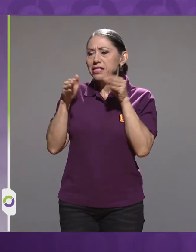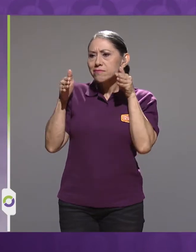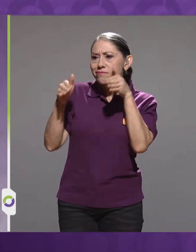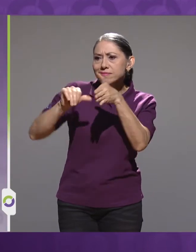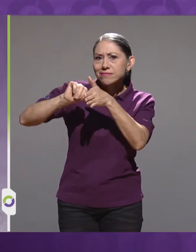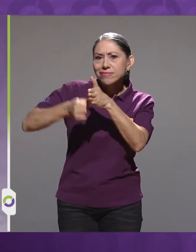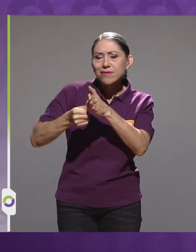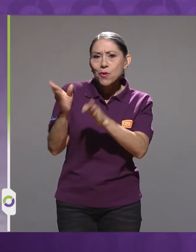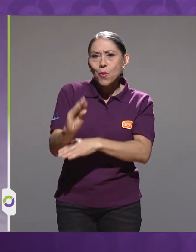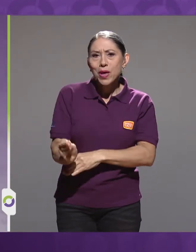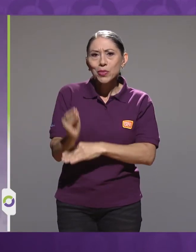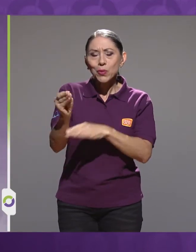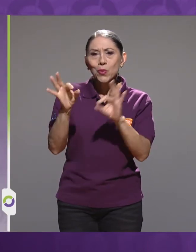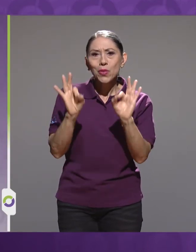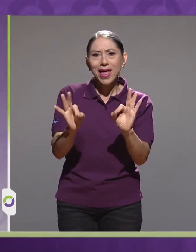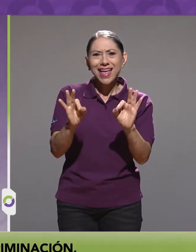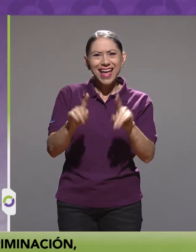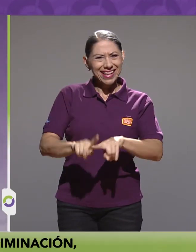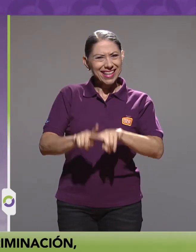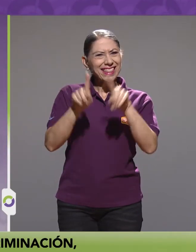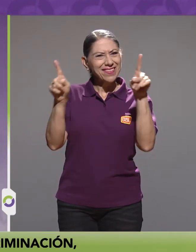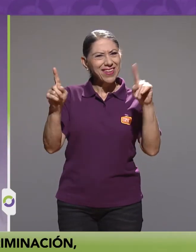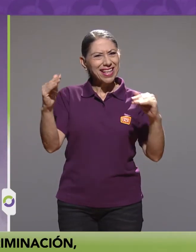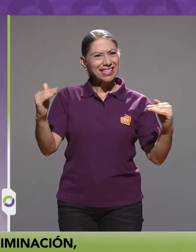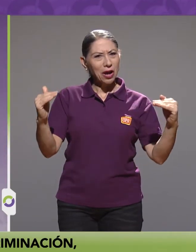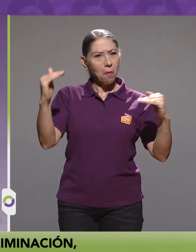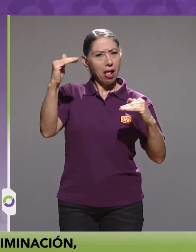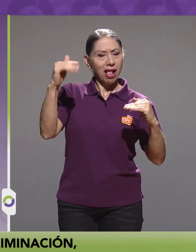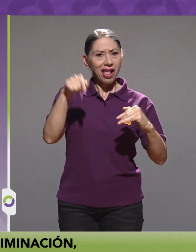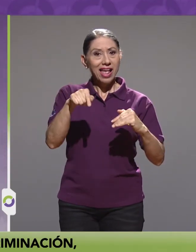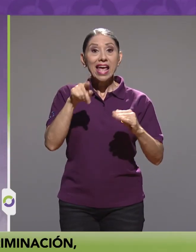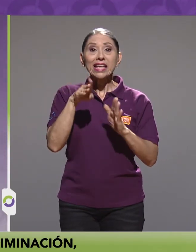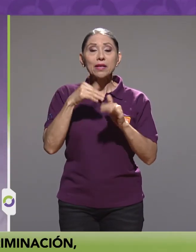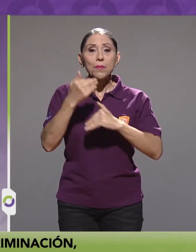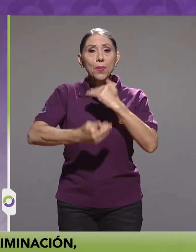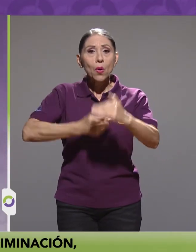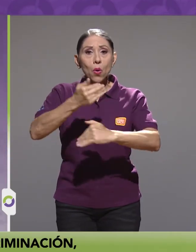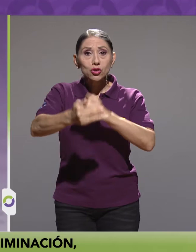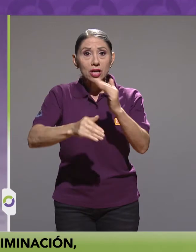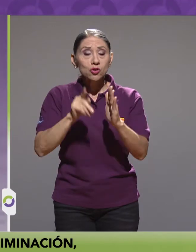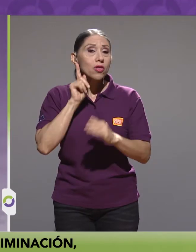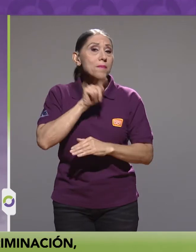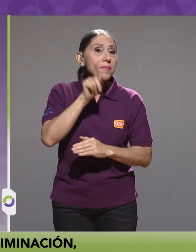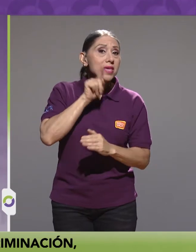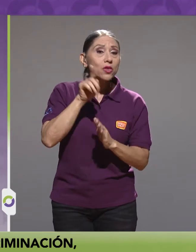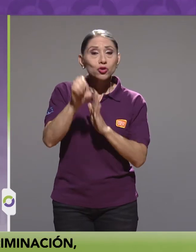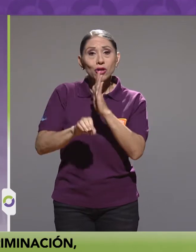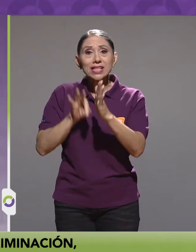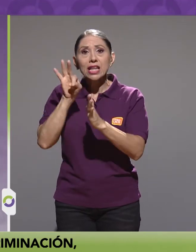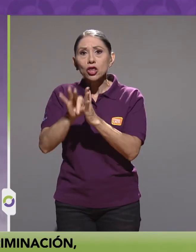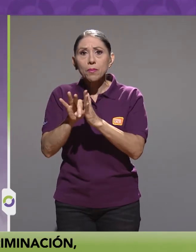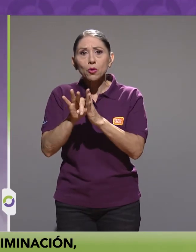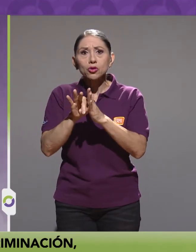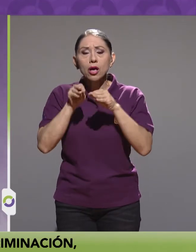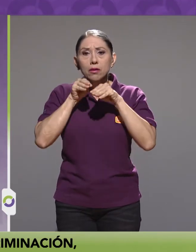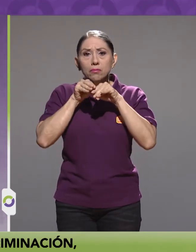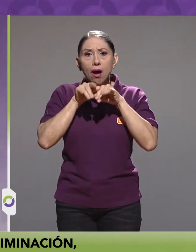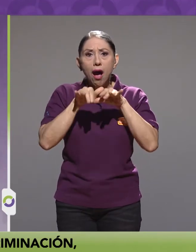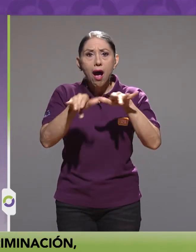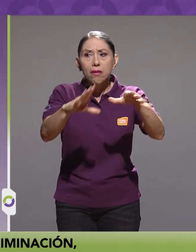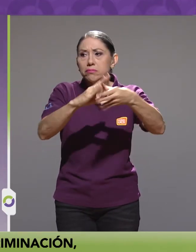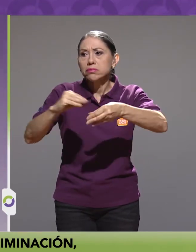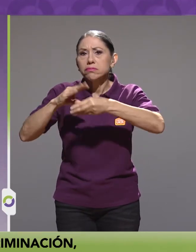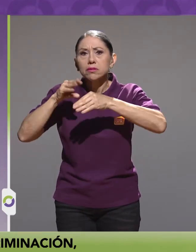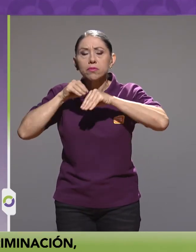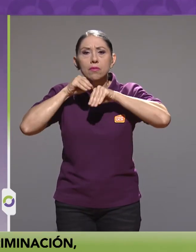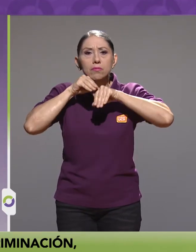juventud otras características. Este proceso de mitos y estereotipos que se transmiten de boca en boca